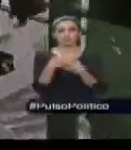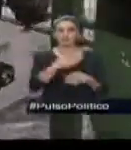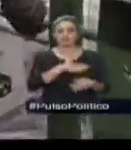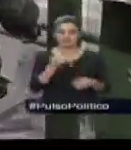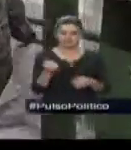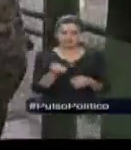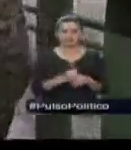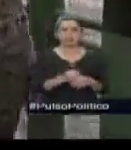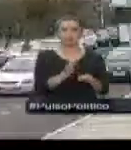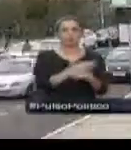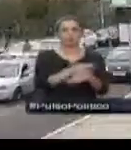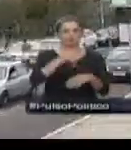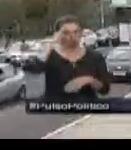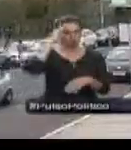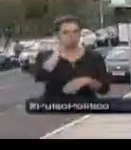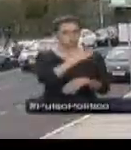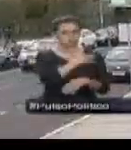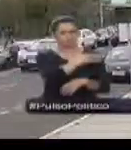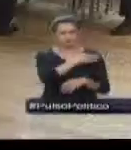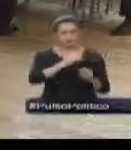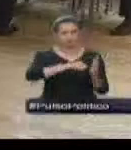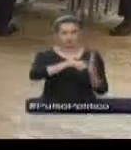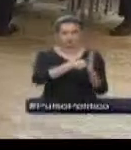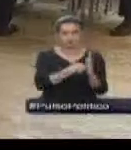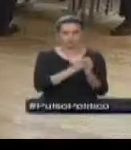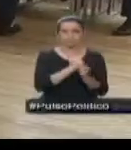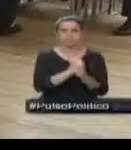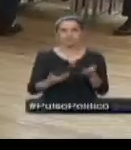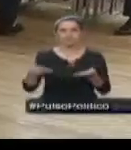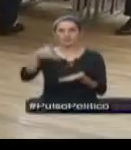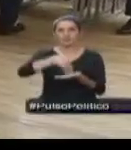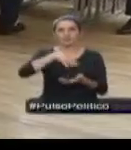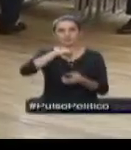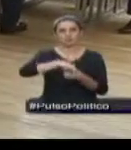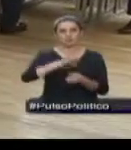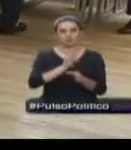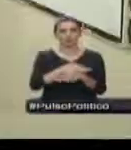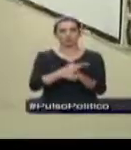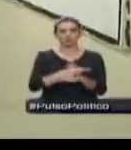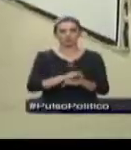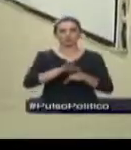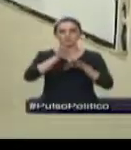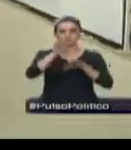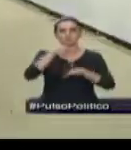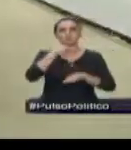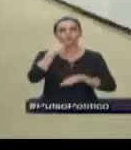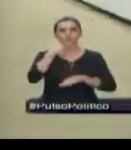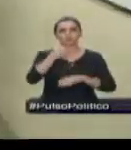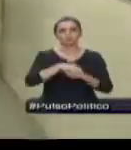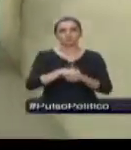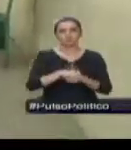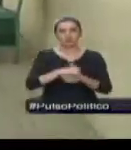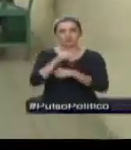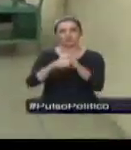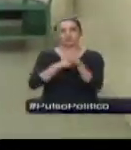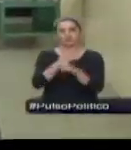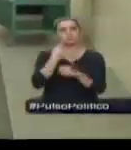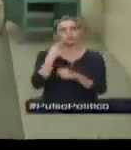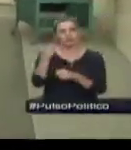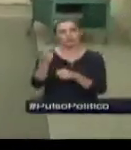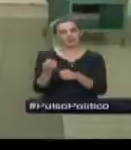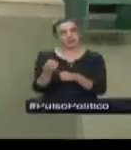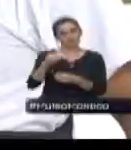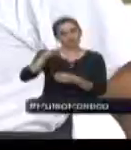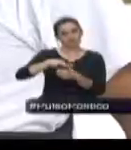el rol de las fuerzas armadas y la contraloría la reelección de los funcionarios de designación popular la edad para ser elegido presidente